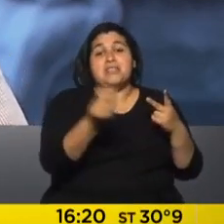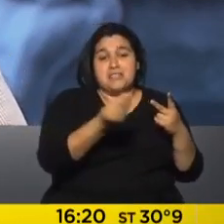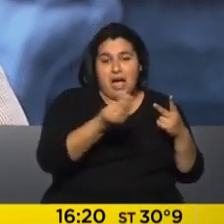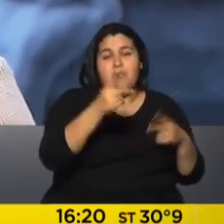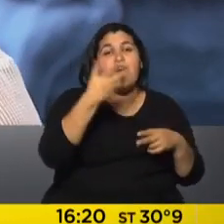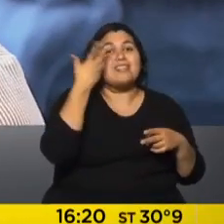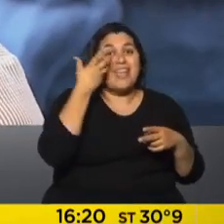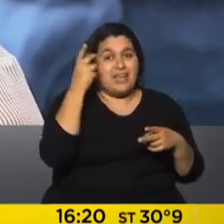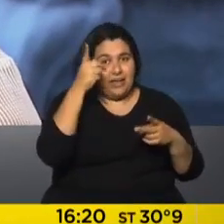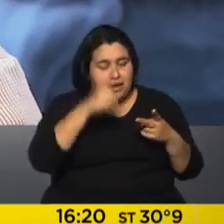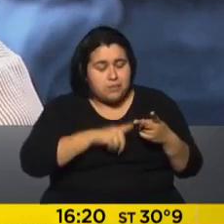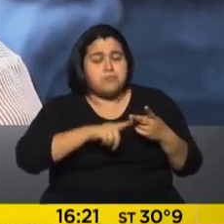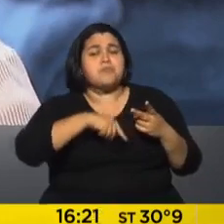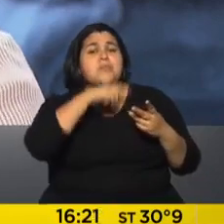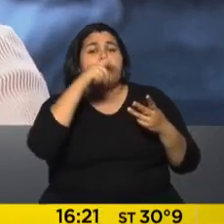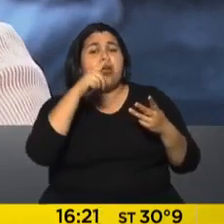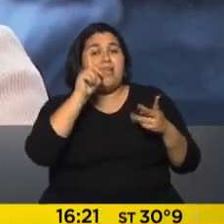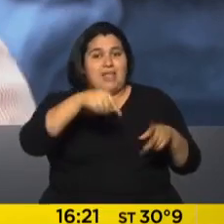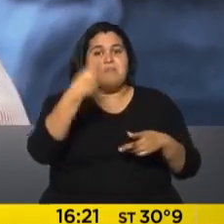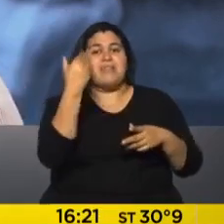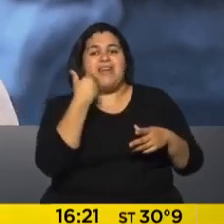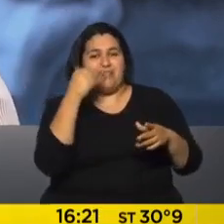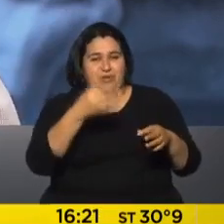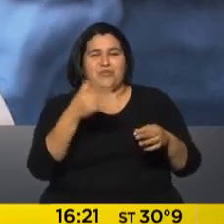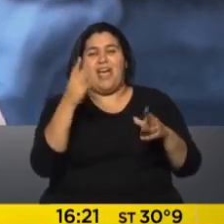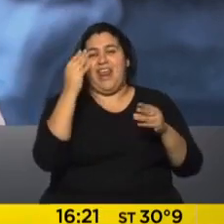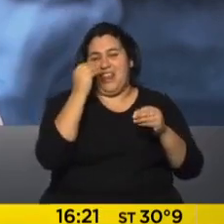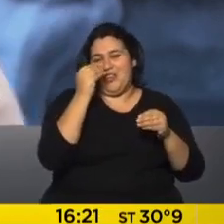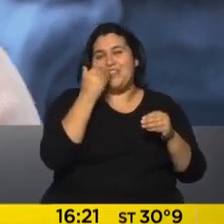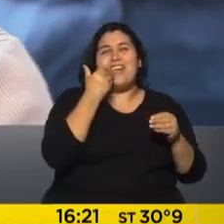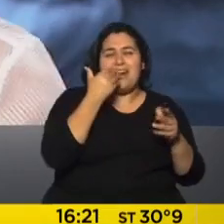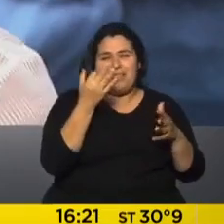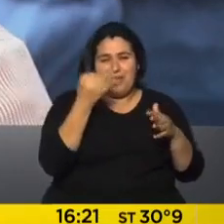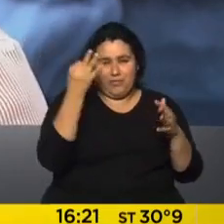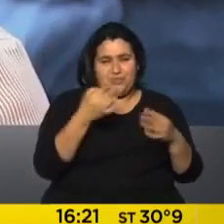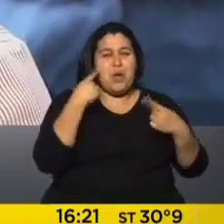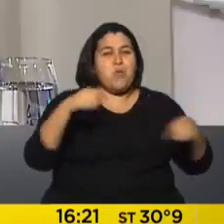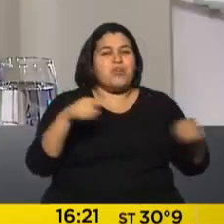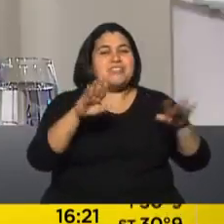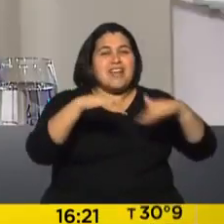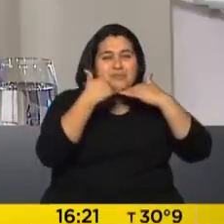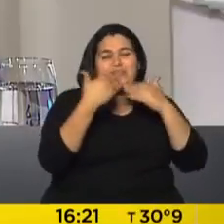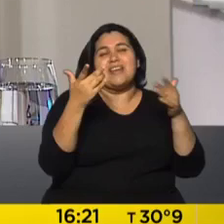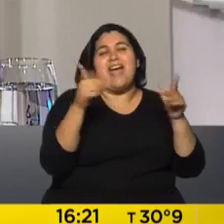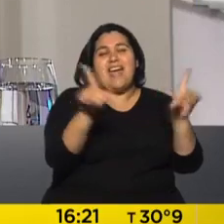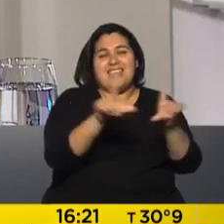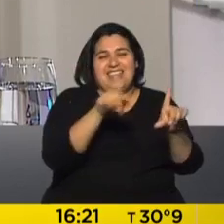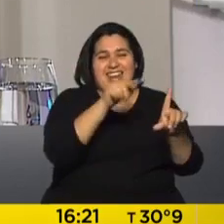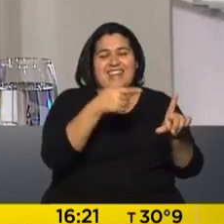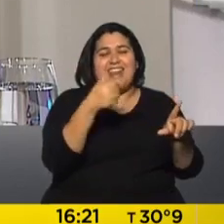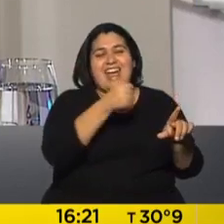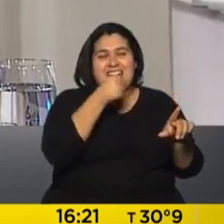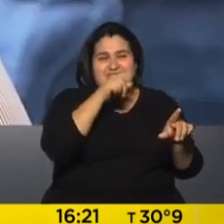del Tigre. Y el sábado también estamos en Pasión de Sábado, que a la gente le gusta mucho, los cumbieros nos gusta mucho mirar Pasión de Sábado. Sí, es el plan de sábado,